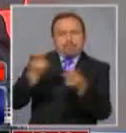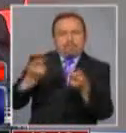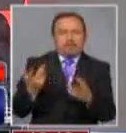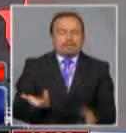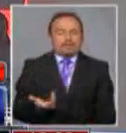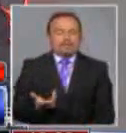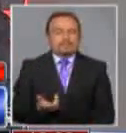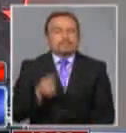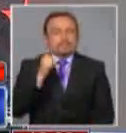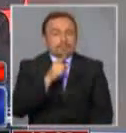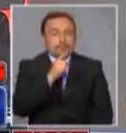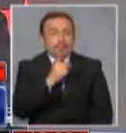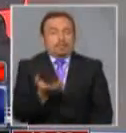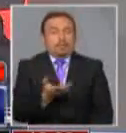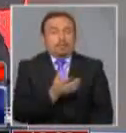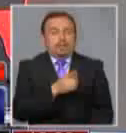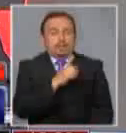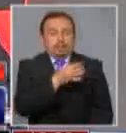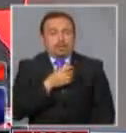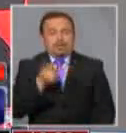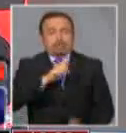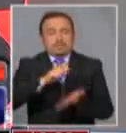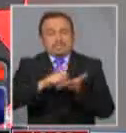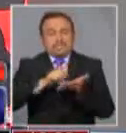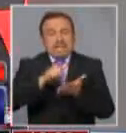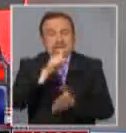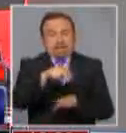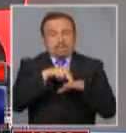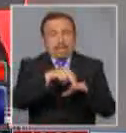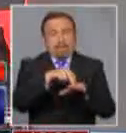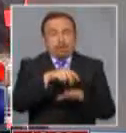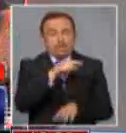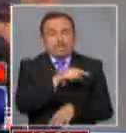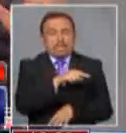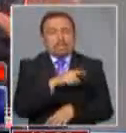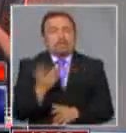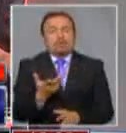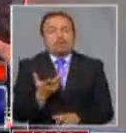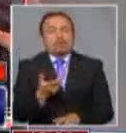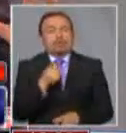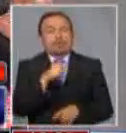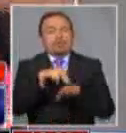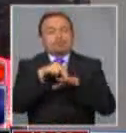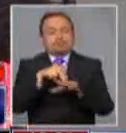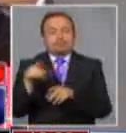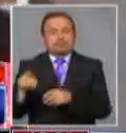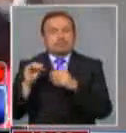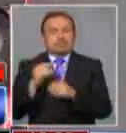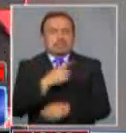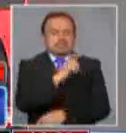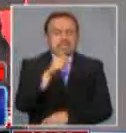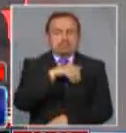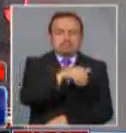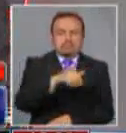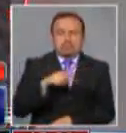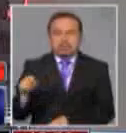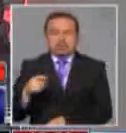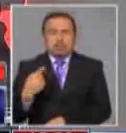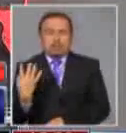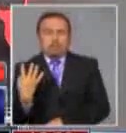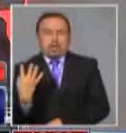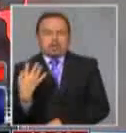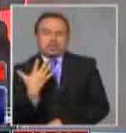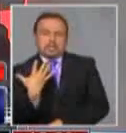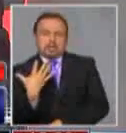el el lo que dice el Señor subsecretario de de de transporte Oye que transportan ellos 100 pasajeros usted transportan